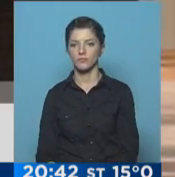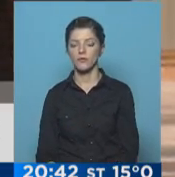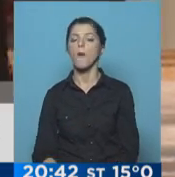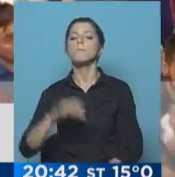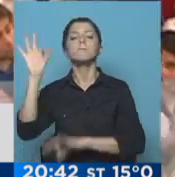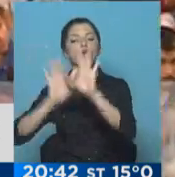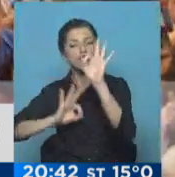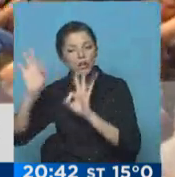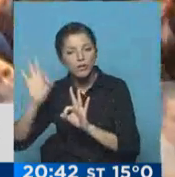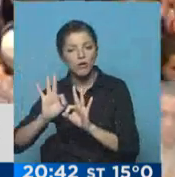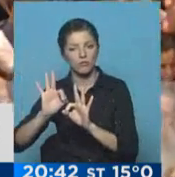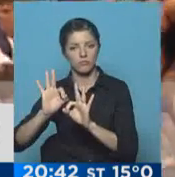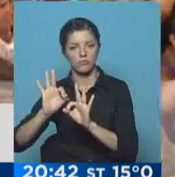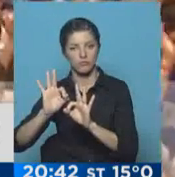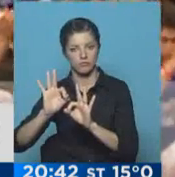El proyecto